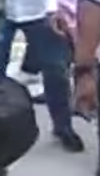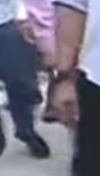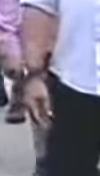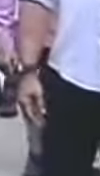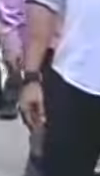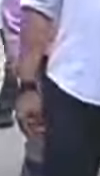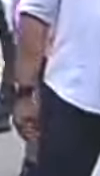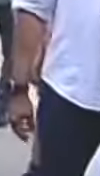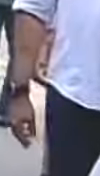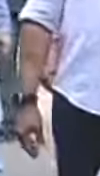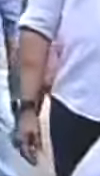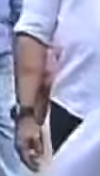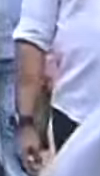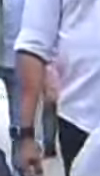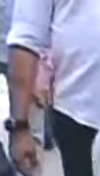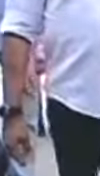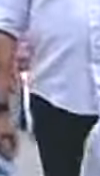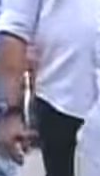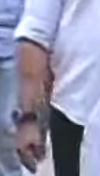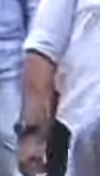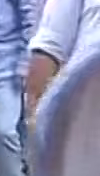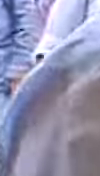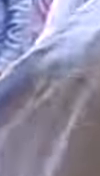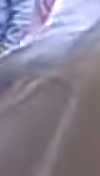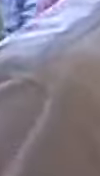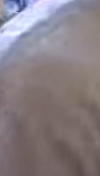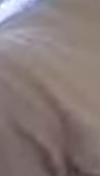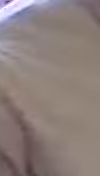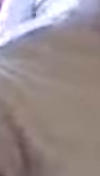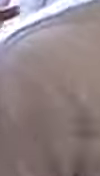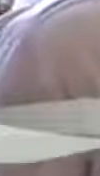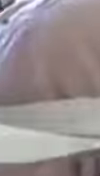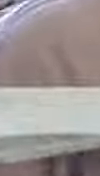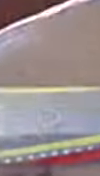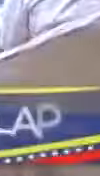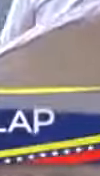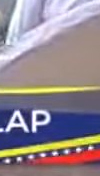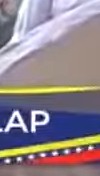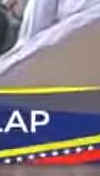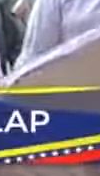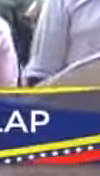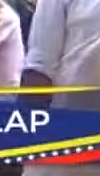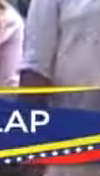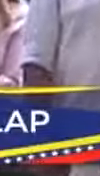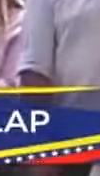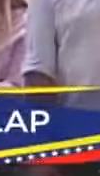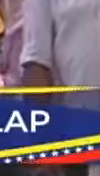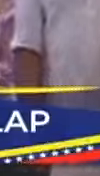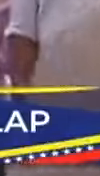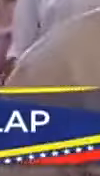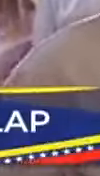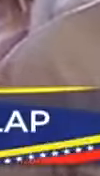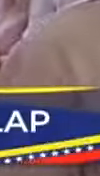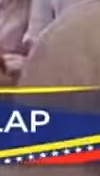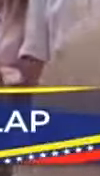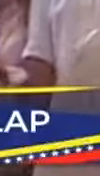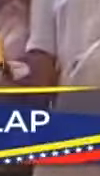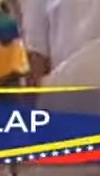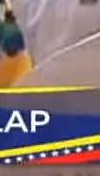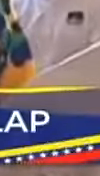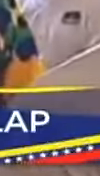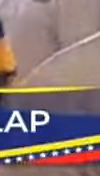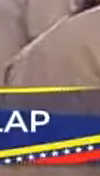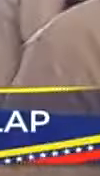de la primera combatiente, la doctora Silvia Flores de Maduro, al igual que el gobernador de la entidad,